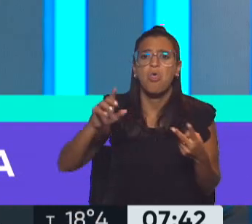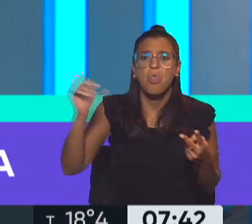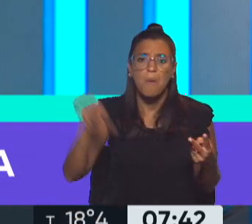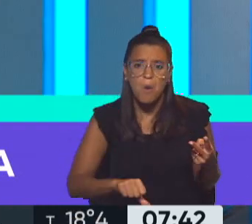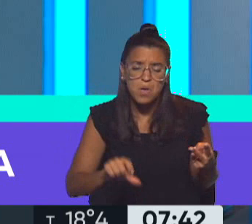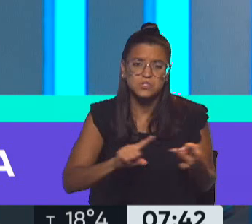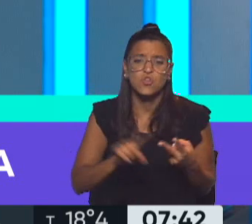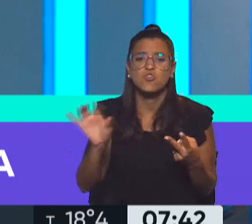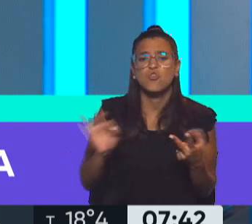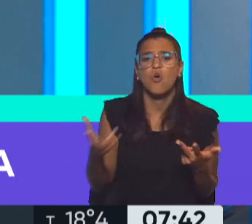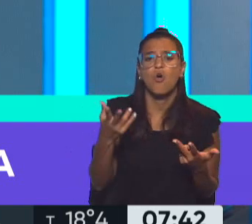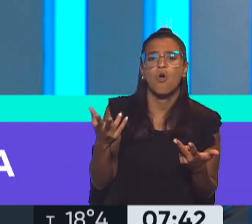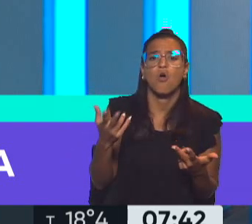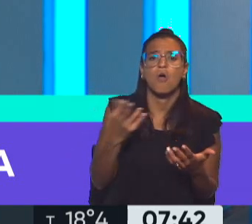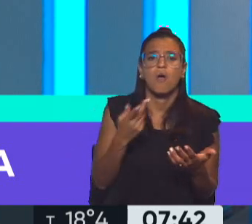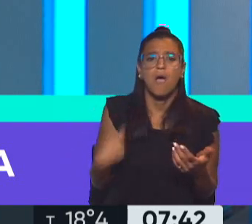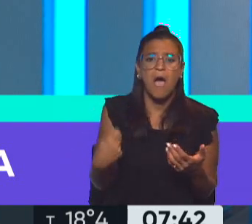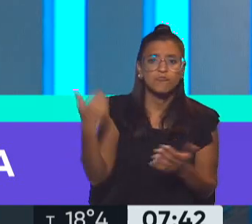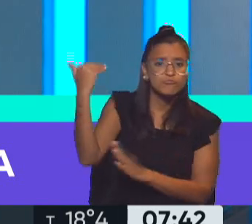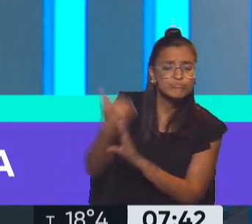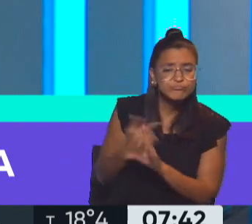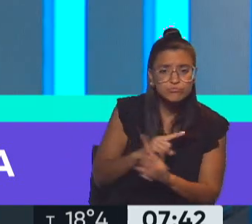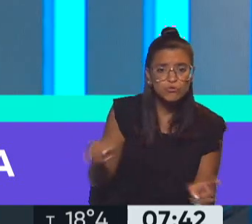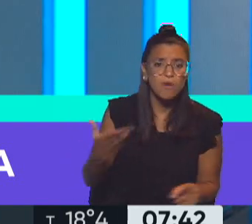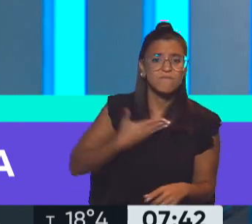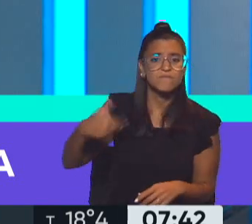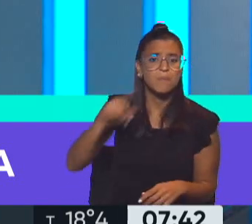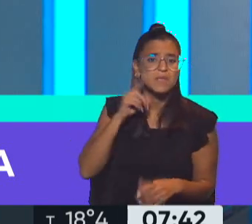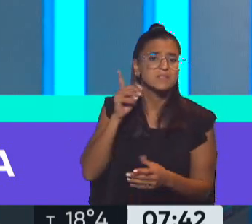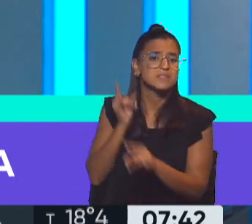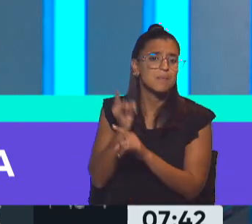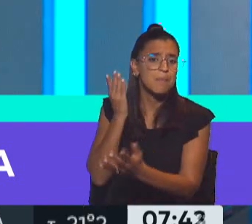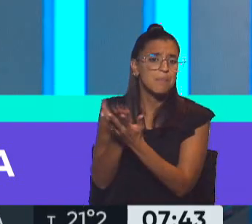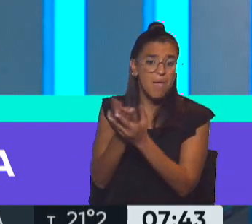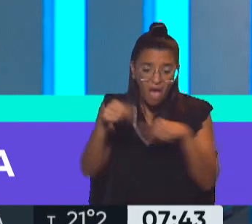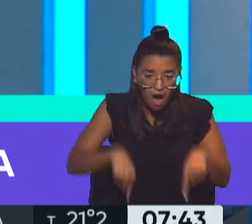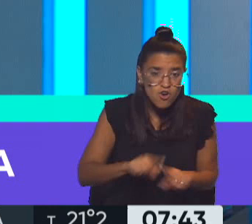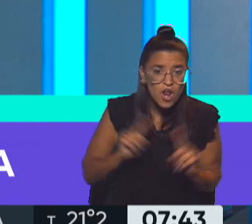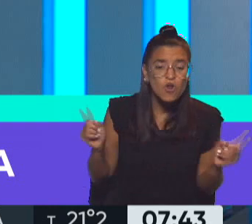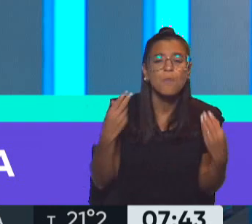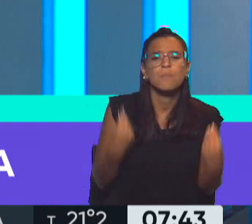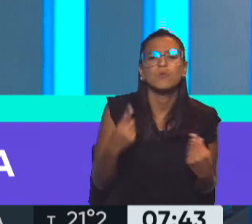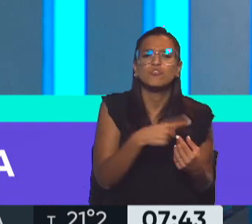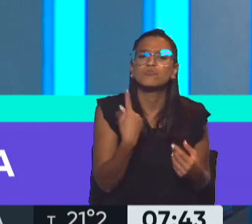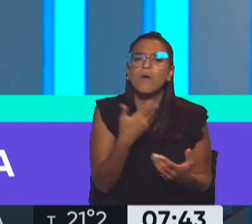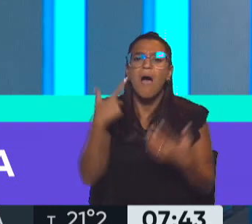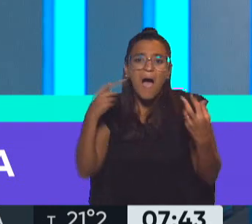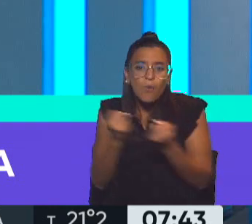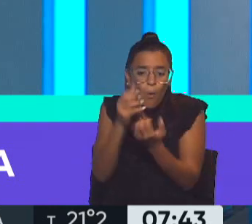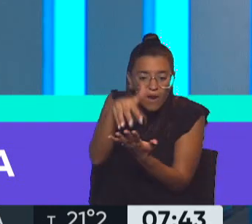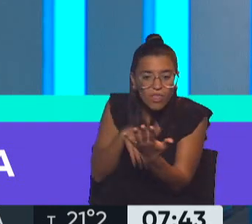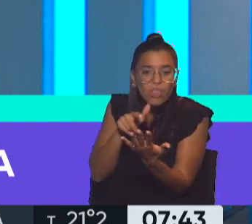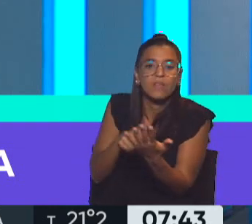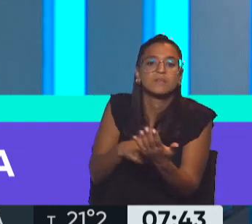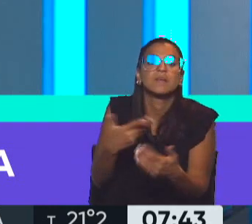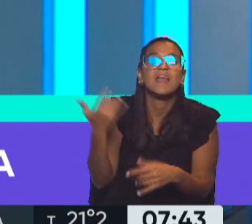prevé reducción muy fuerte del gasto, que son todas cosas que el fondo pide siempre y que esta vez no pidió. Digo eso, ¿qué podemos esperar que pueda